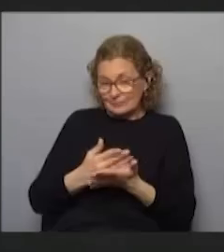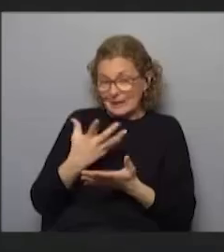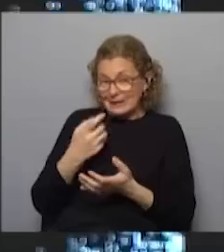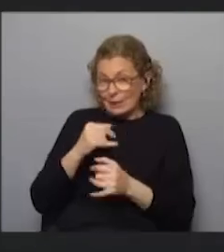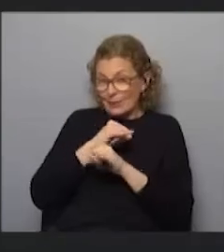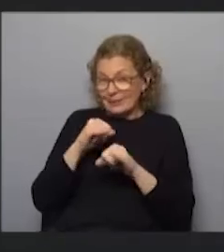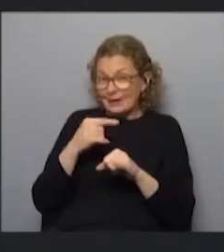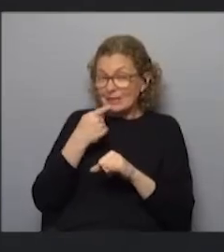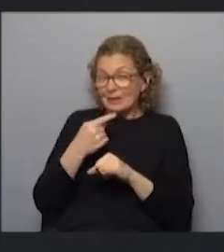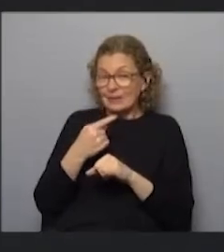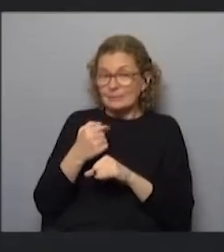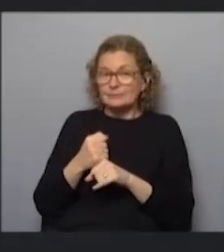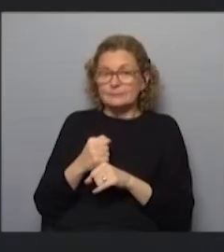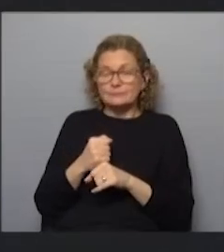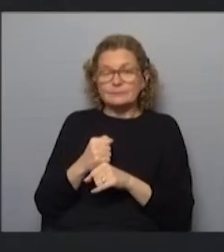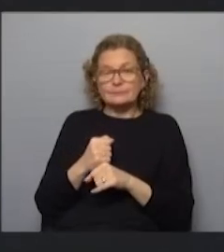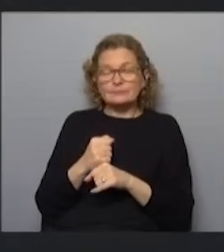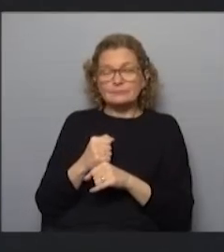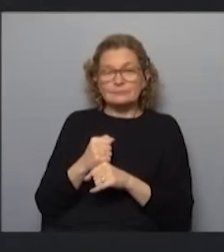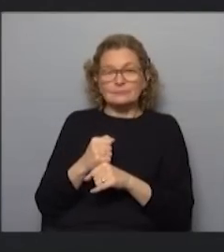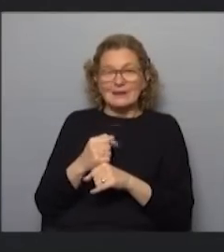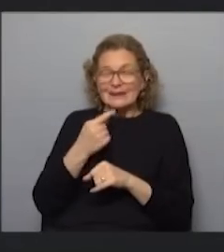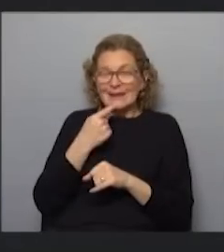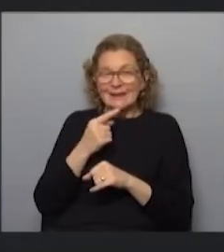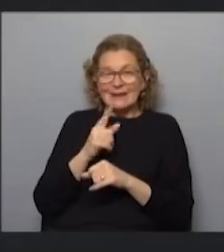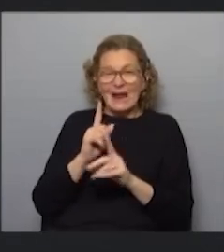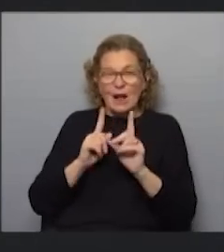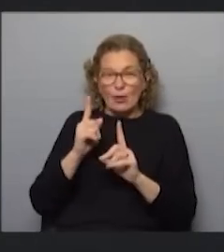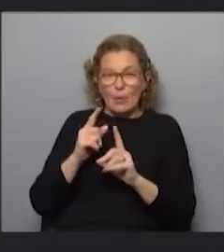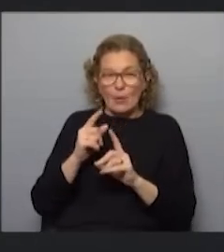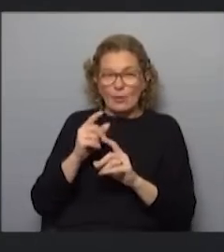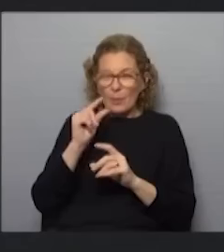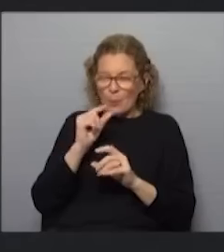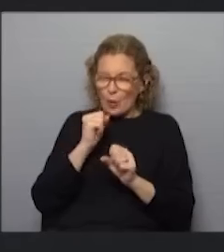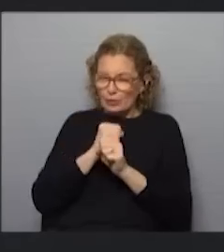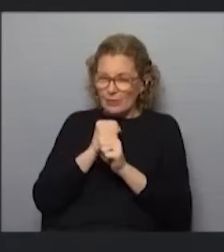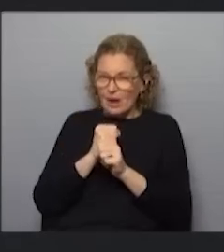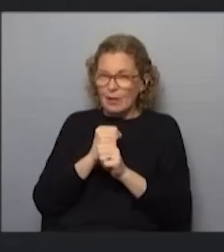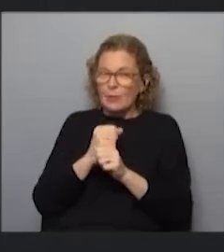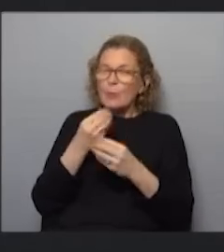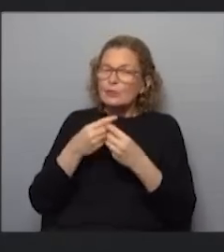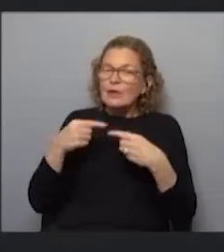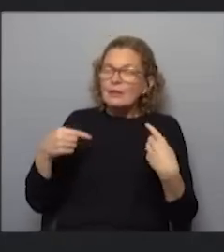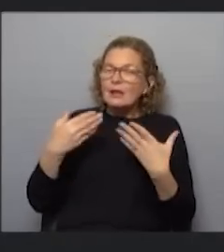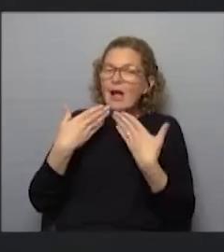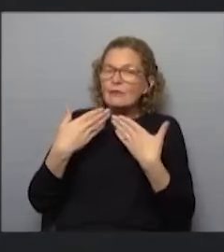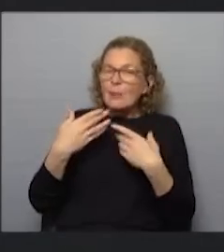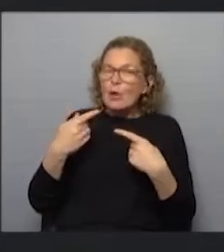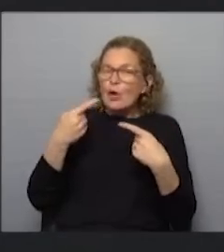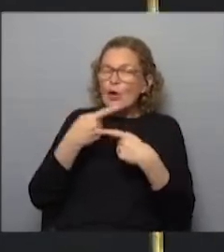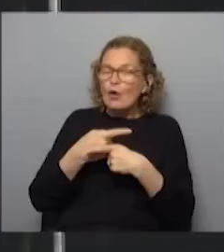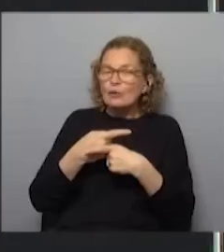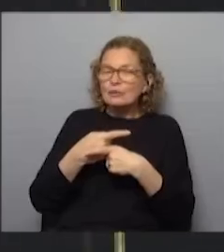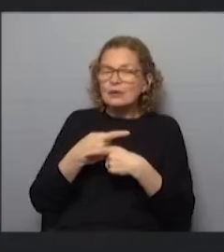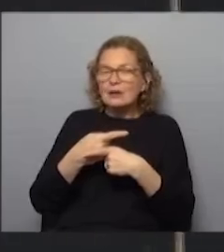para cerrar si ustedes me permiten mencionar un componente que está poco trabajado porque muchas veces hablamos de la anticomunismo no